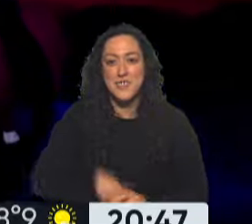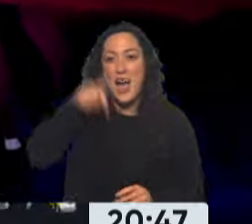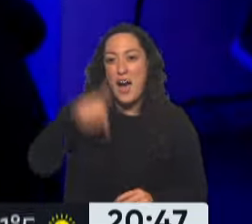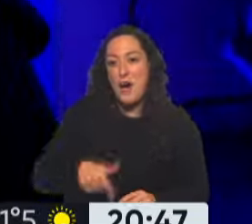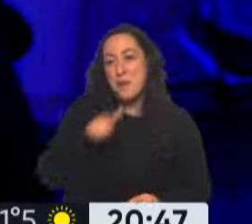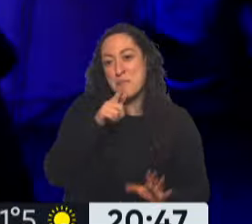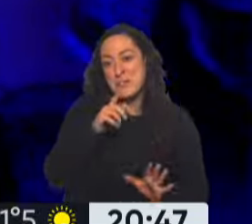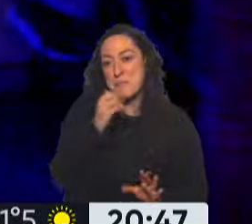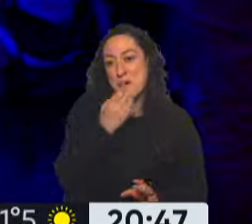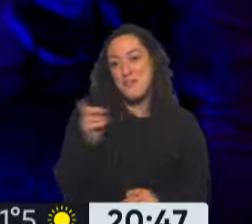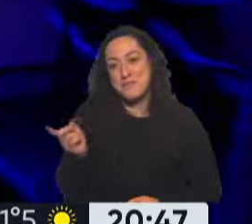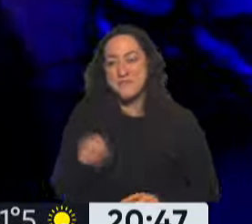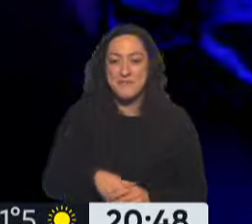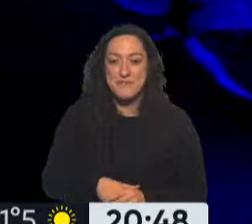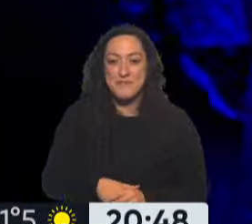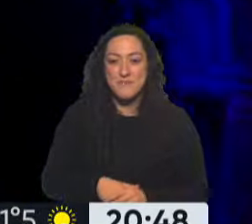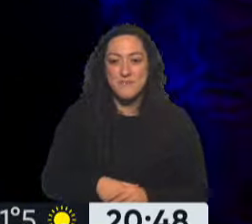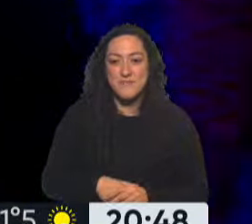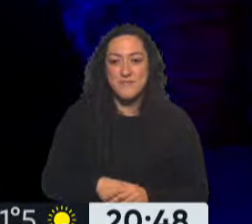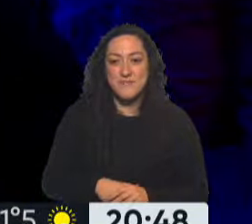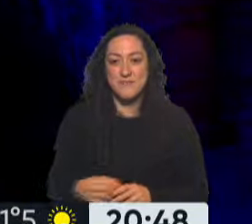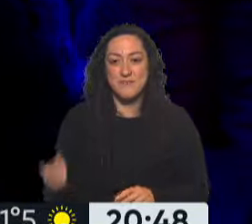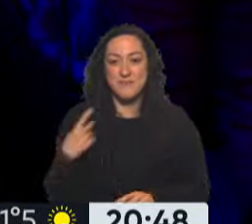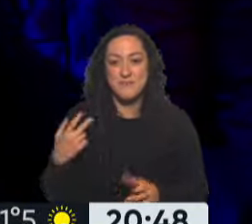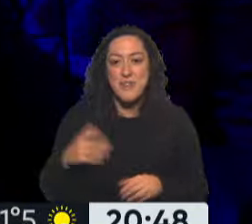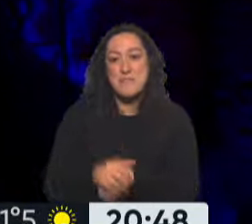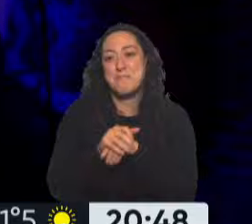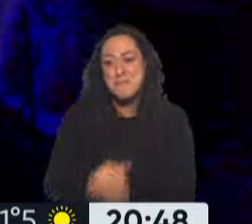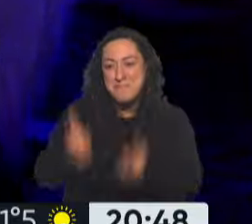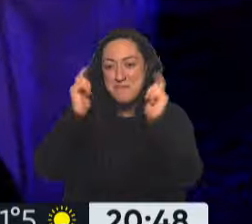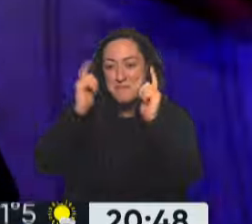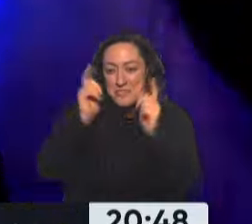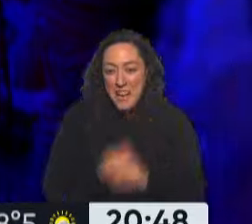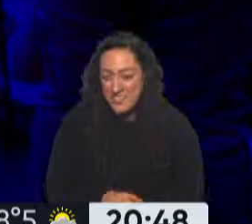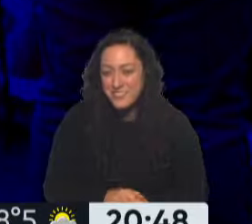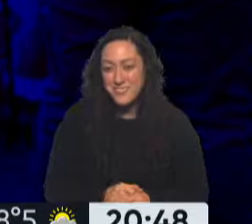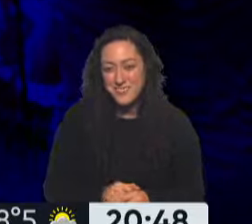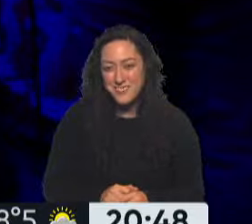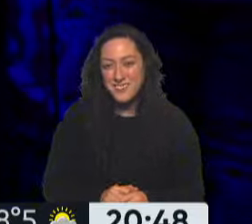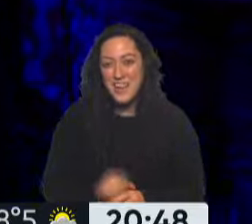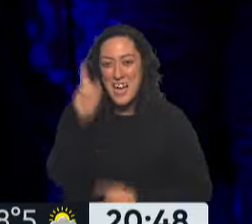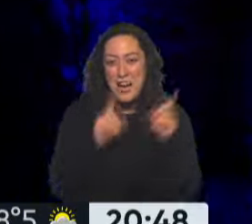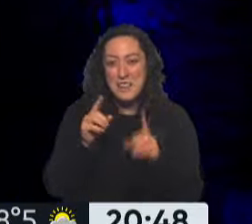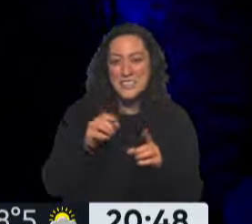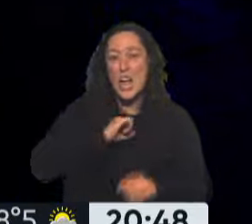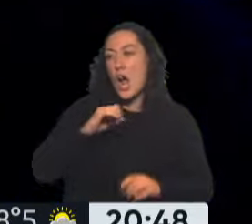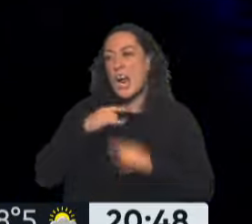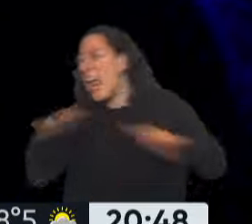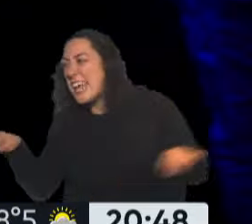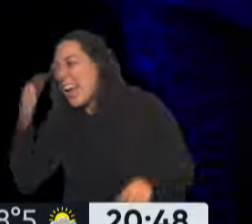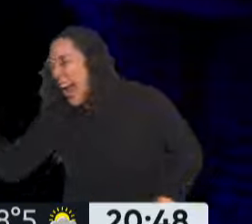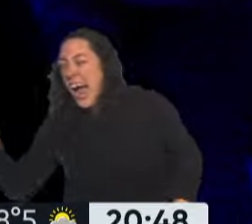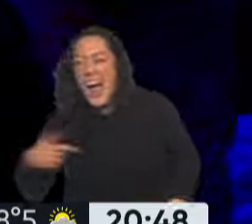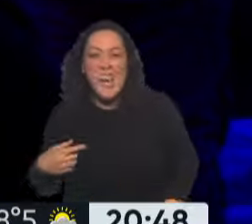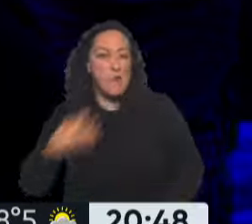yo. Pasarla bien con nuestro amigo, o a veces hay gritos. Está bueno gritarle los goles ahí en la cara para que le